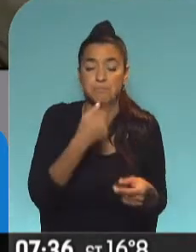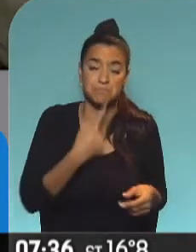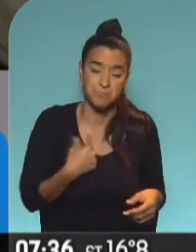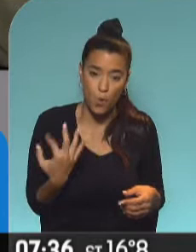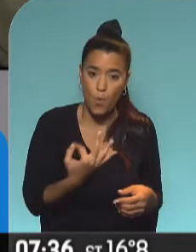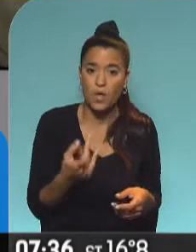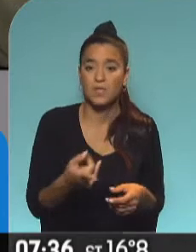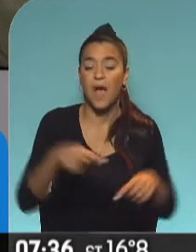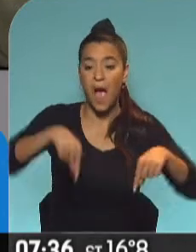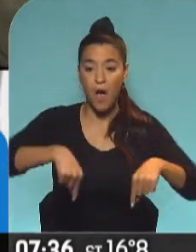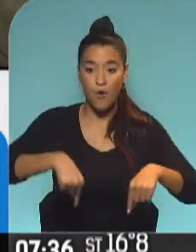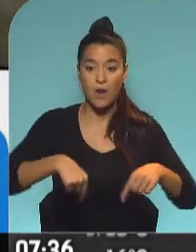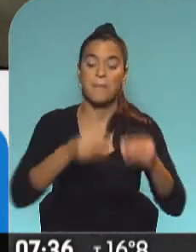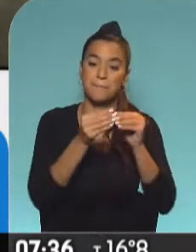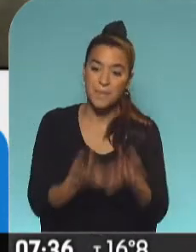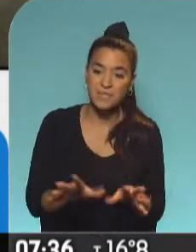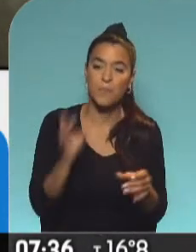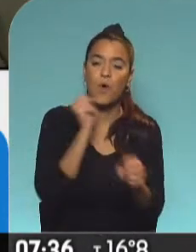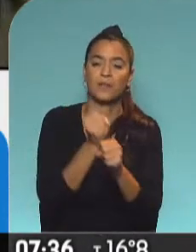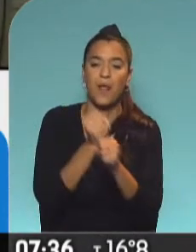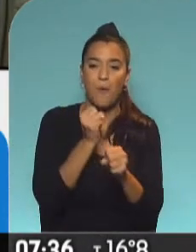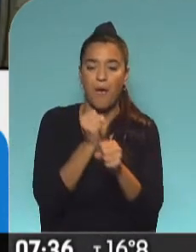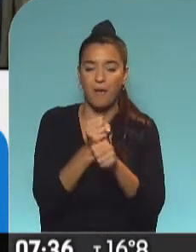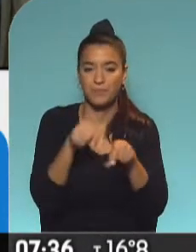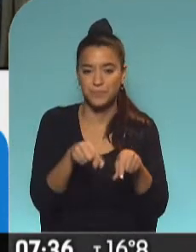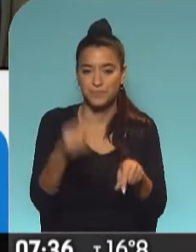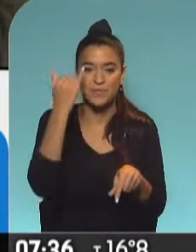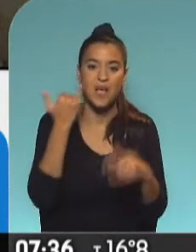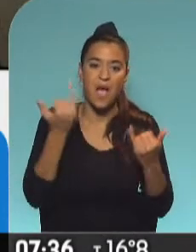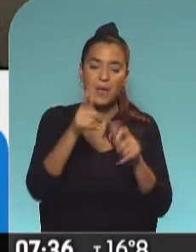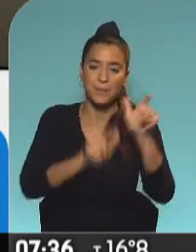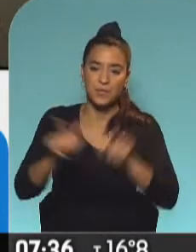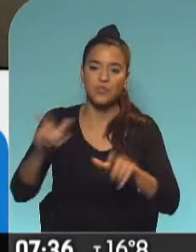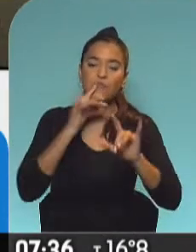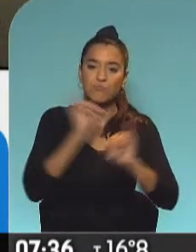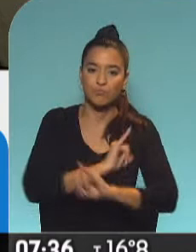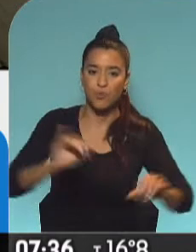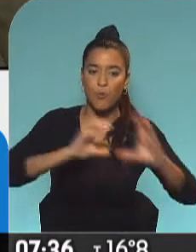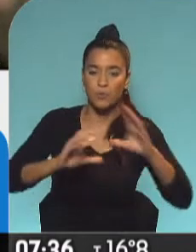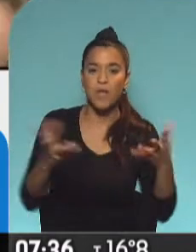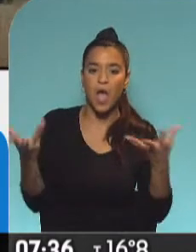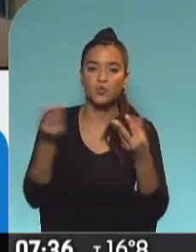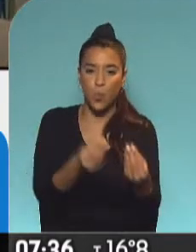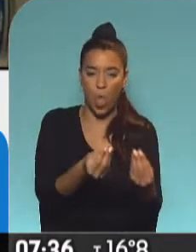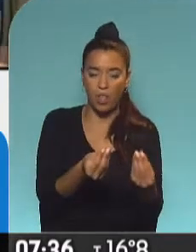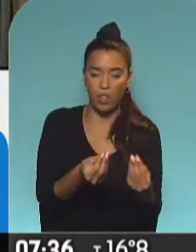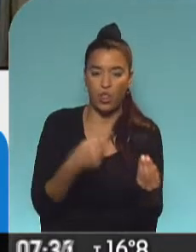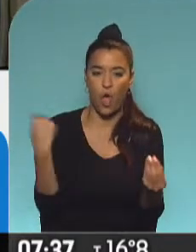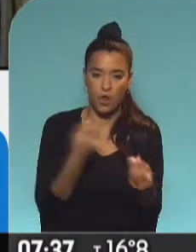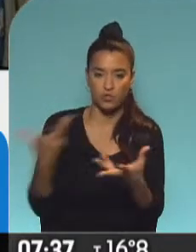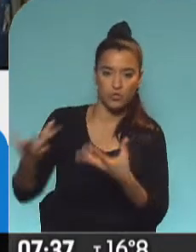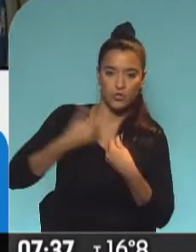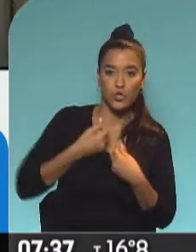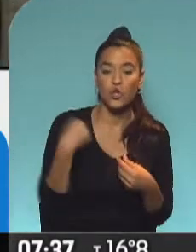pregunta. La verdad que recién ahora vamos a empezar a trabajar un poco en eso, que tenemos ya gente de comunicación que también está colaborando con nosotros. La verdad que nosotros al